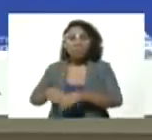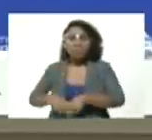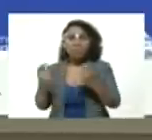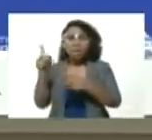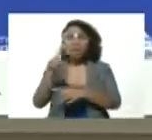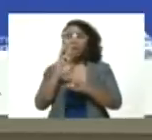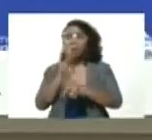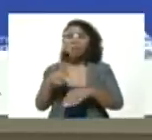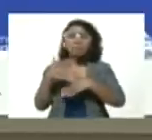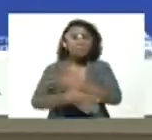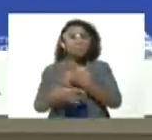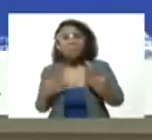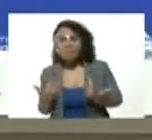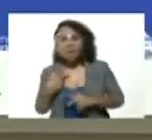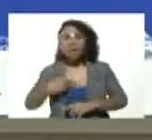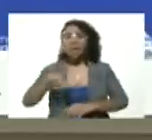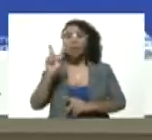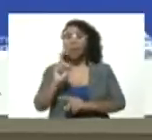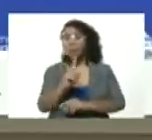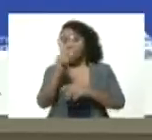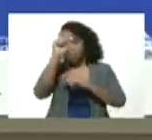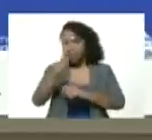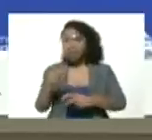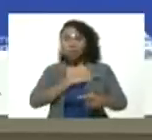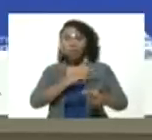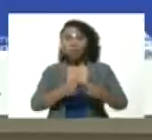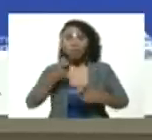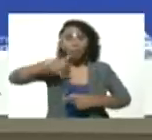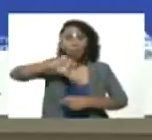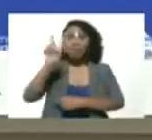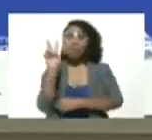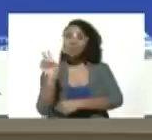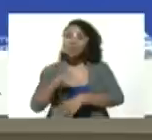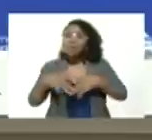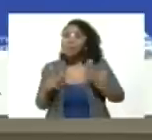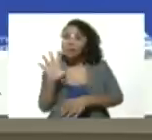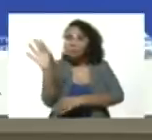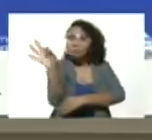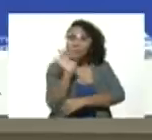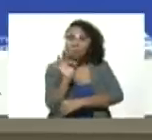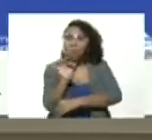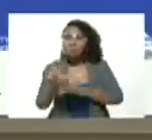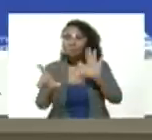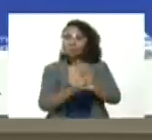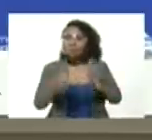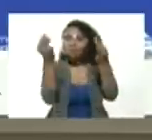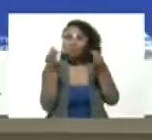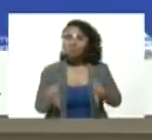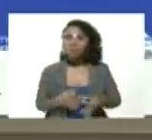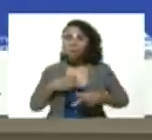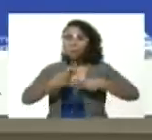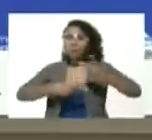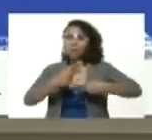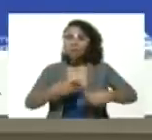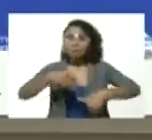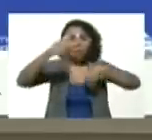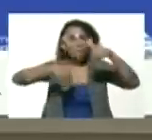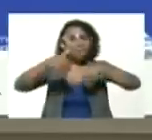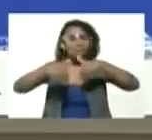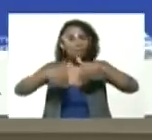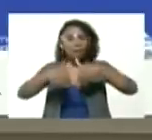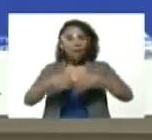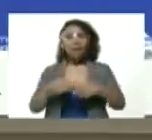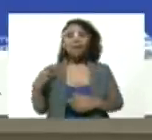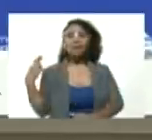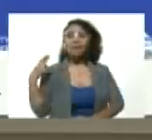ellos era desconocer la voluntad del pueblo venezolano que eligió legítimamente, en un proceso electoral,